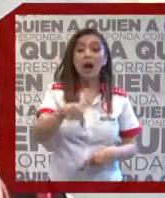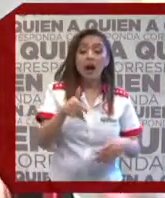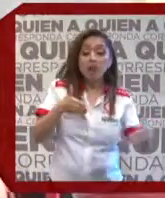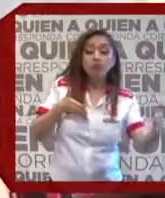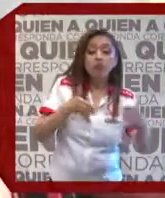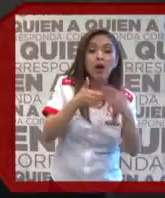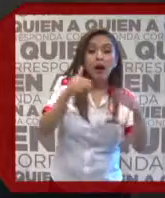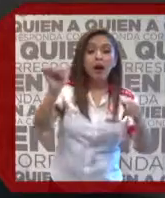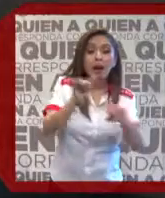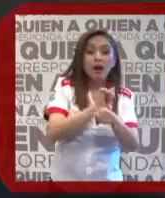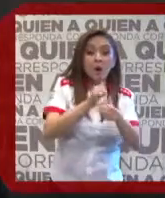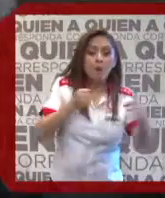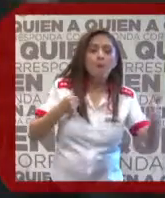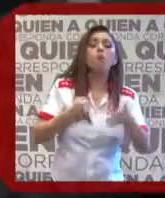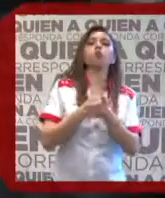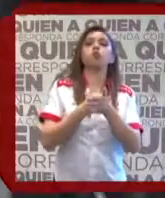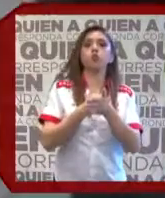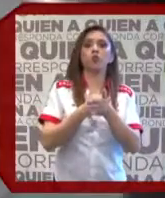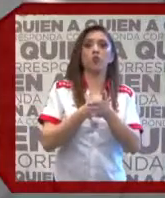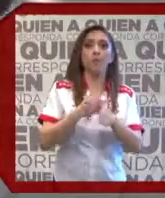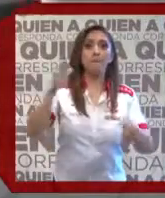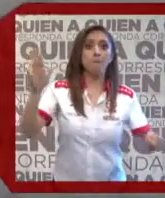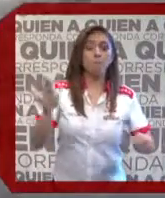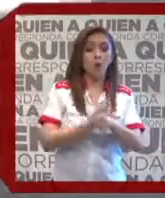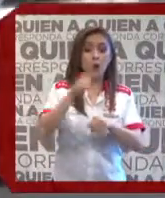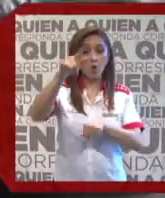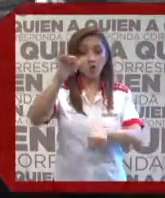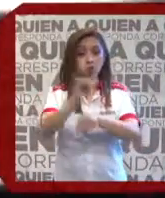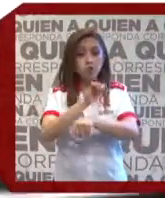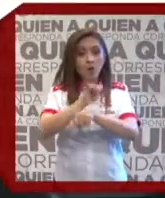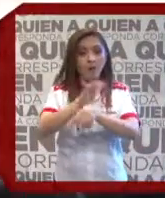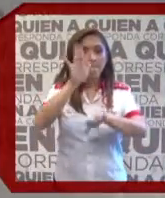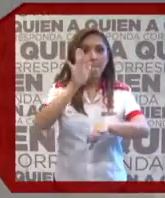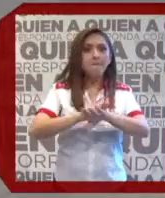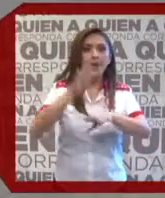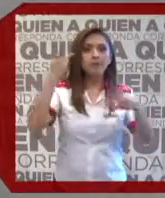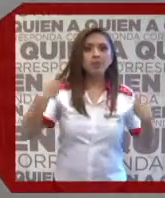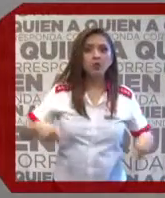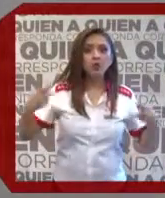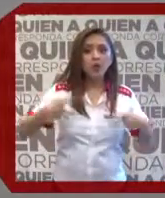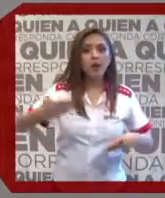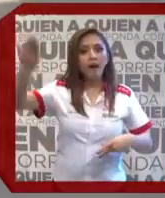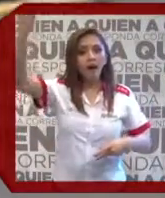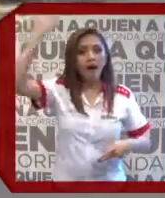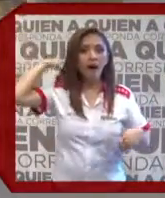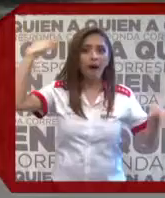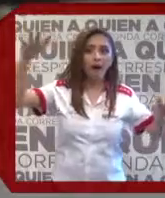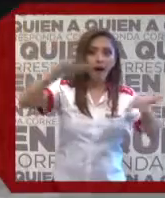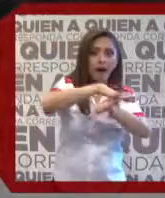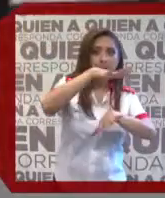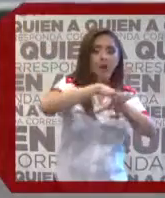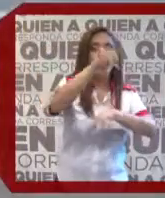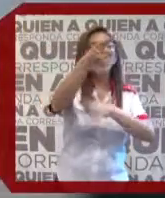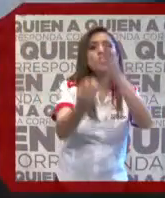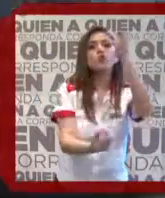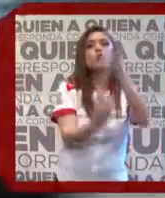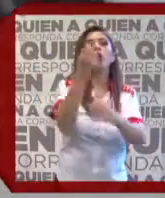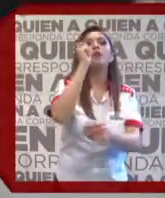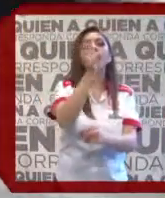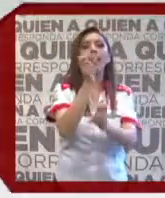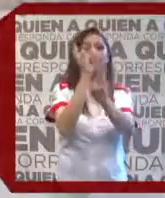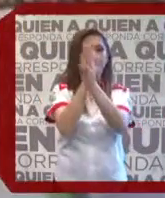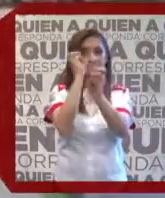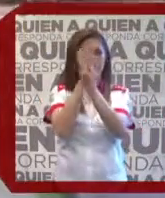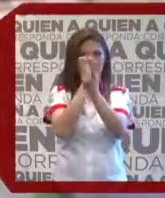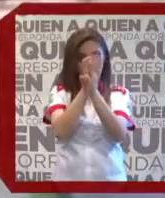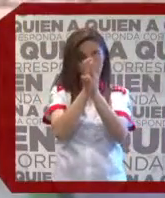Choques automovilísticos. Y es que el problema es que el flujo vehicular se ha incrementado ante los cambios a la circulación por la llegada del Metrobús, así que